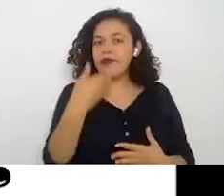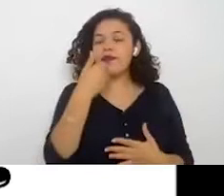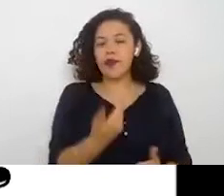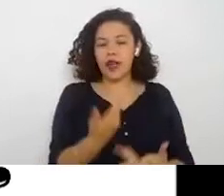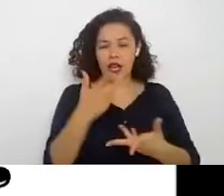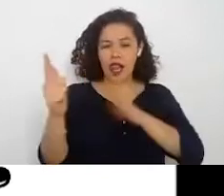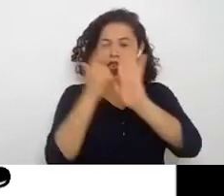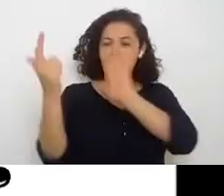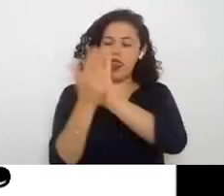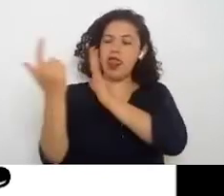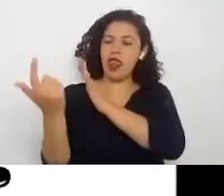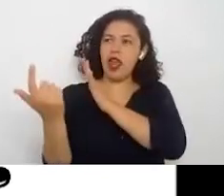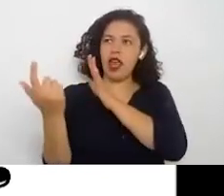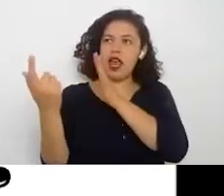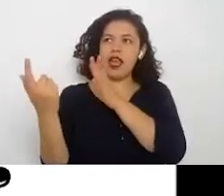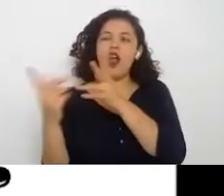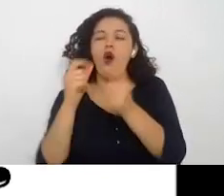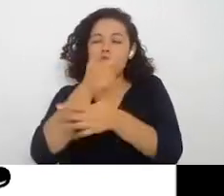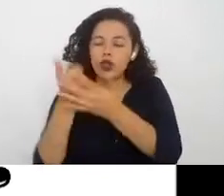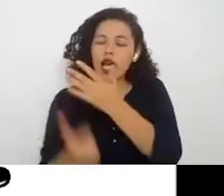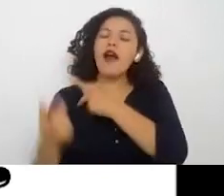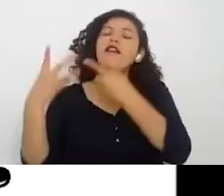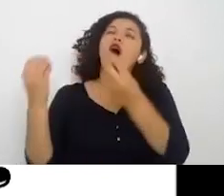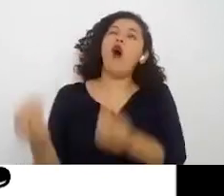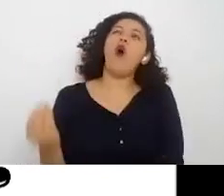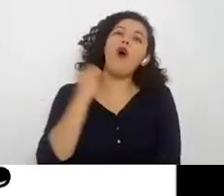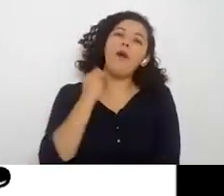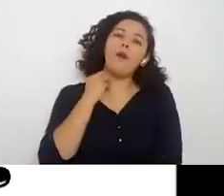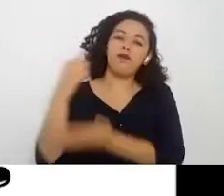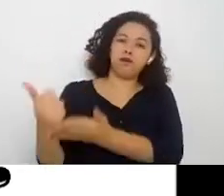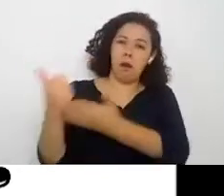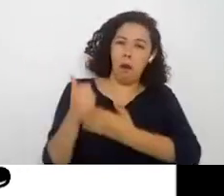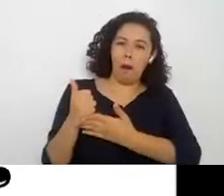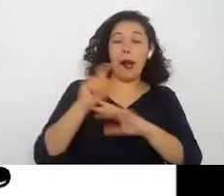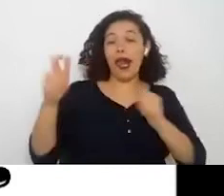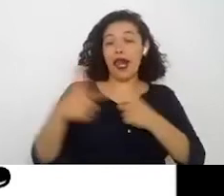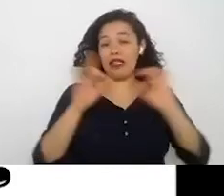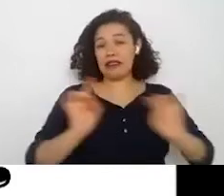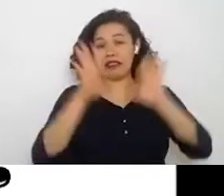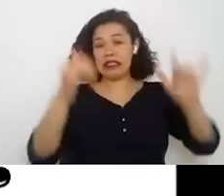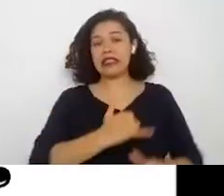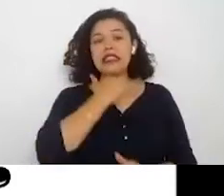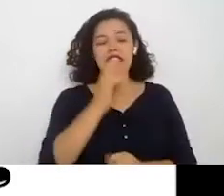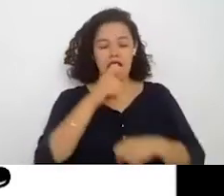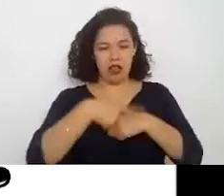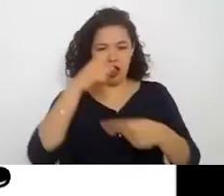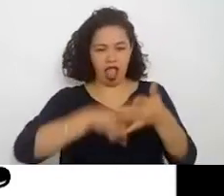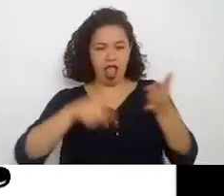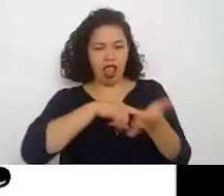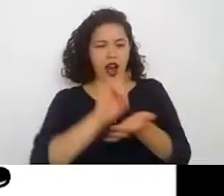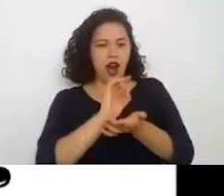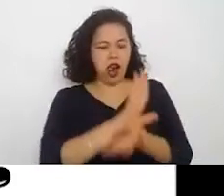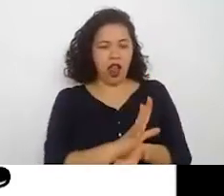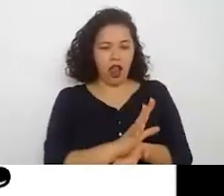legal, un apoyo contable, no se vayan a equivocar en hacer un finiquito, una liquidación en